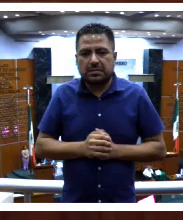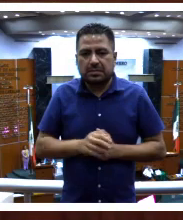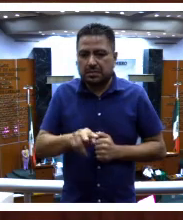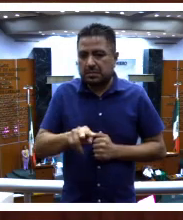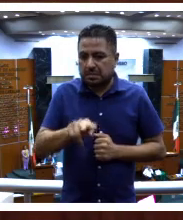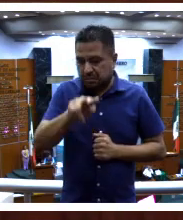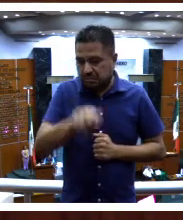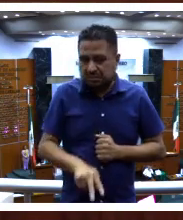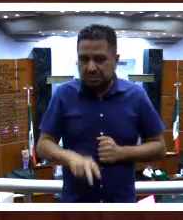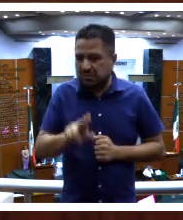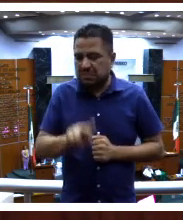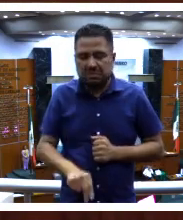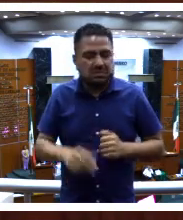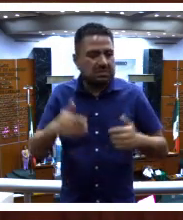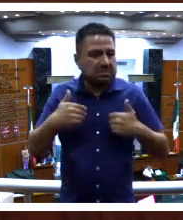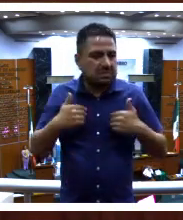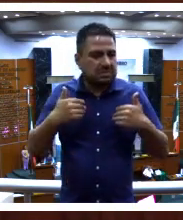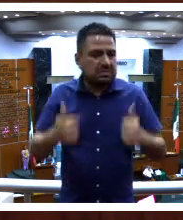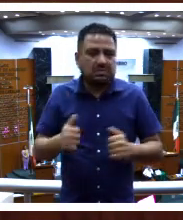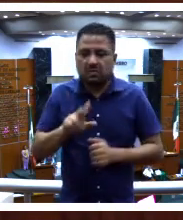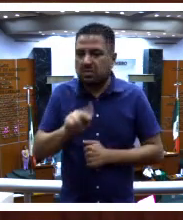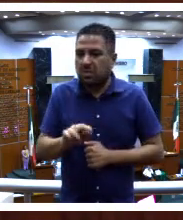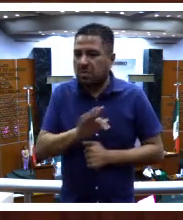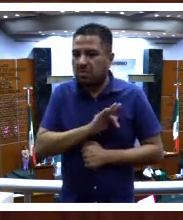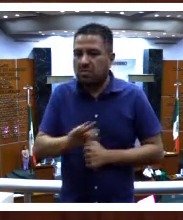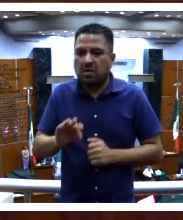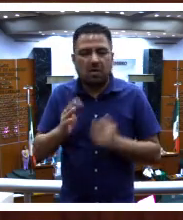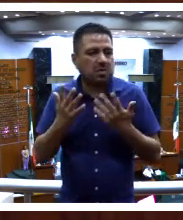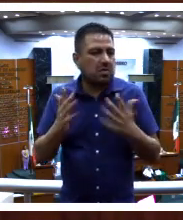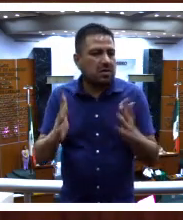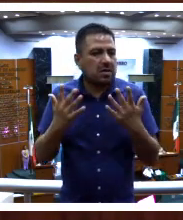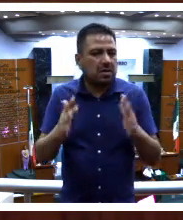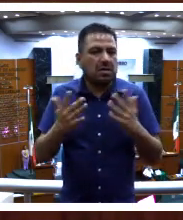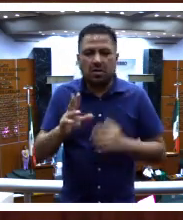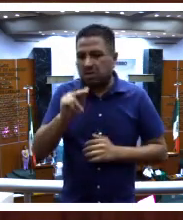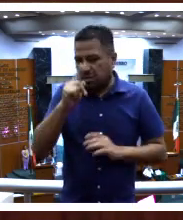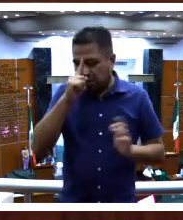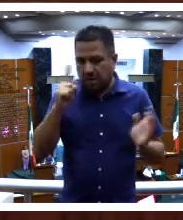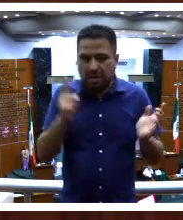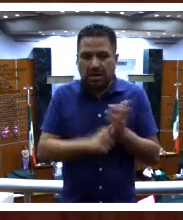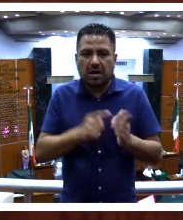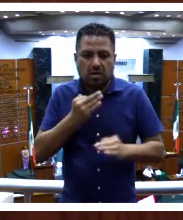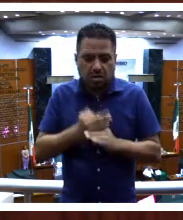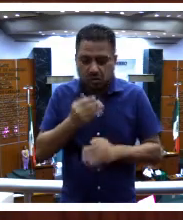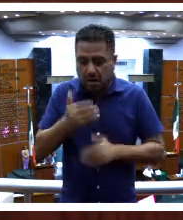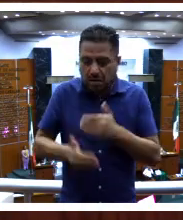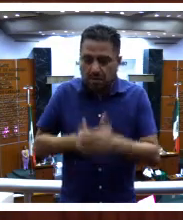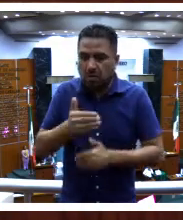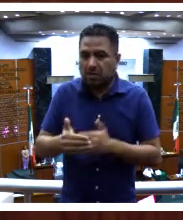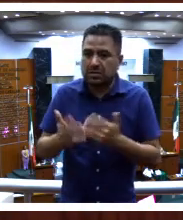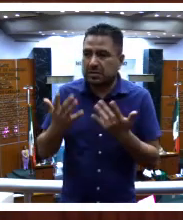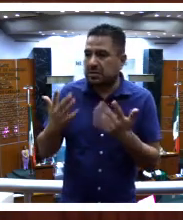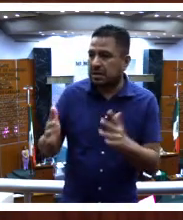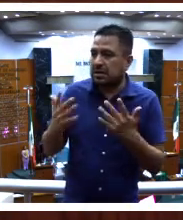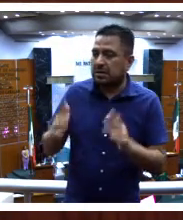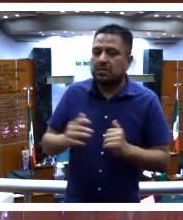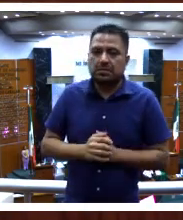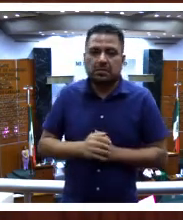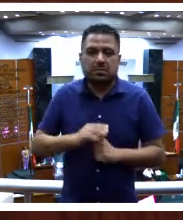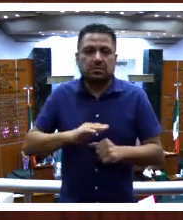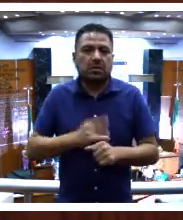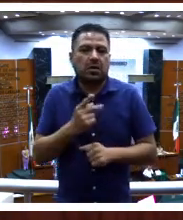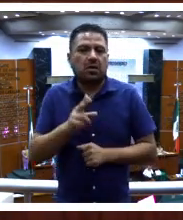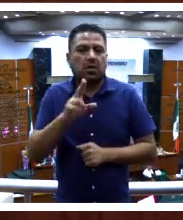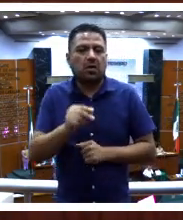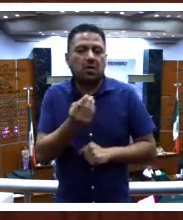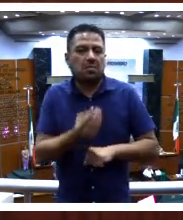La verdad no entiendo, no podría aplaudir, y no creo que este proceso sea de aplaudir, porque entonces no